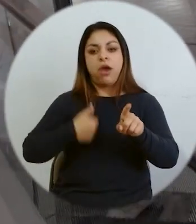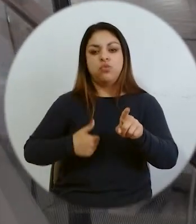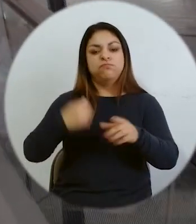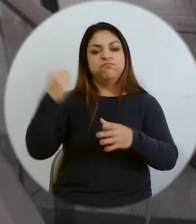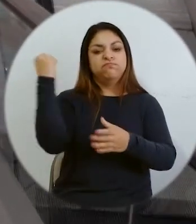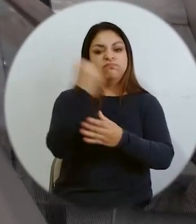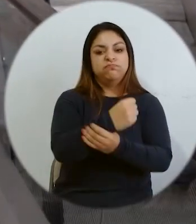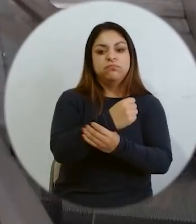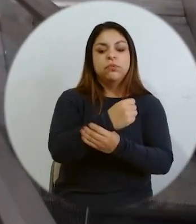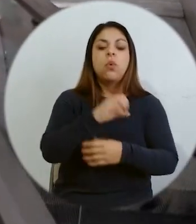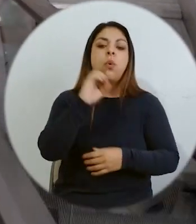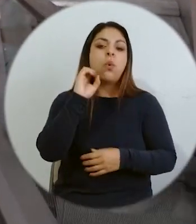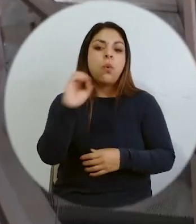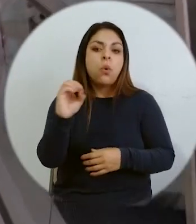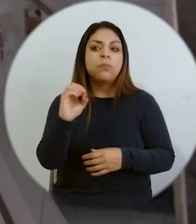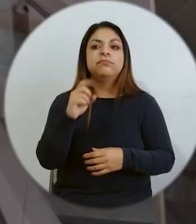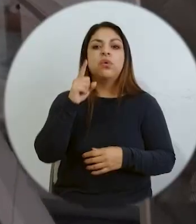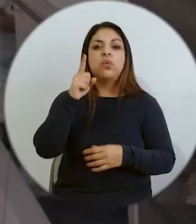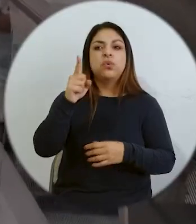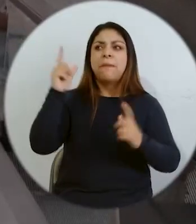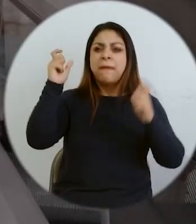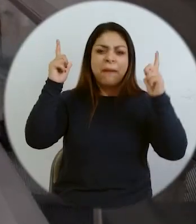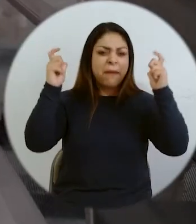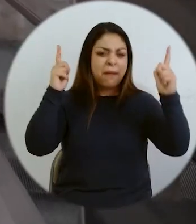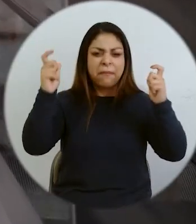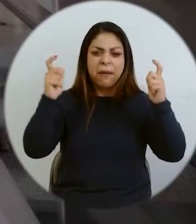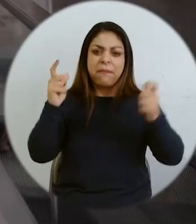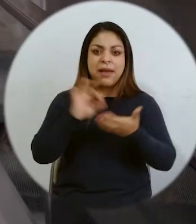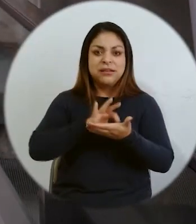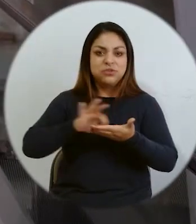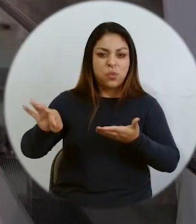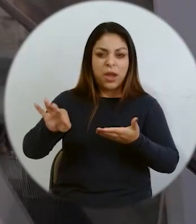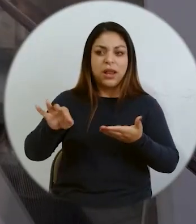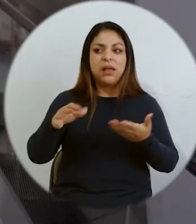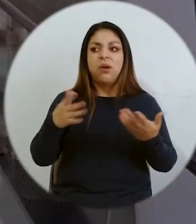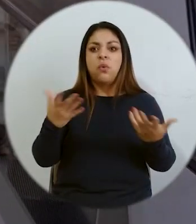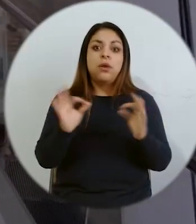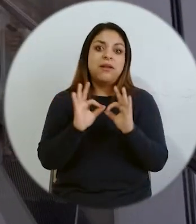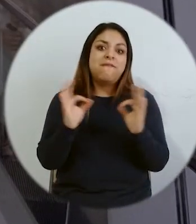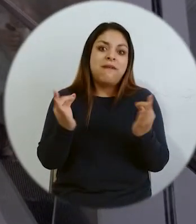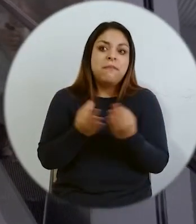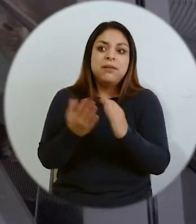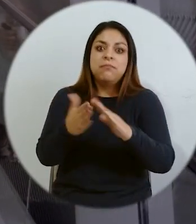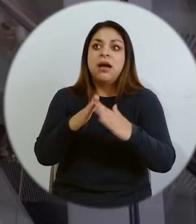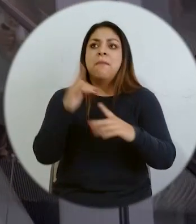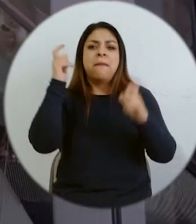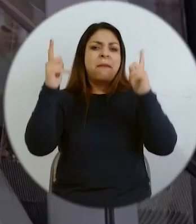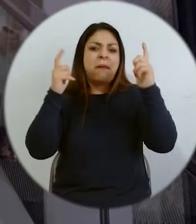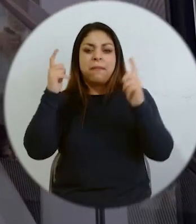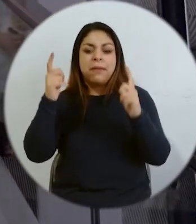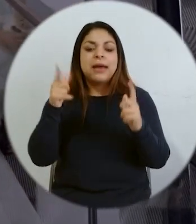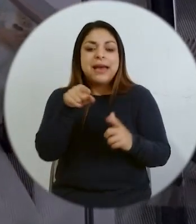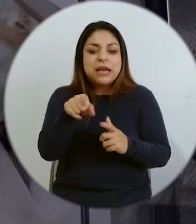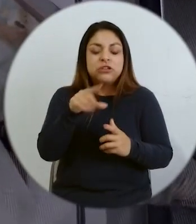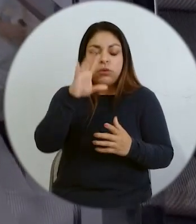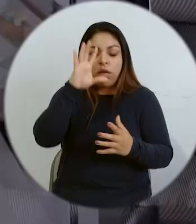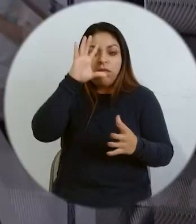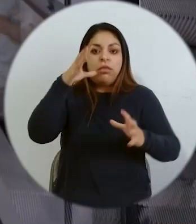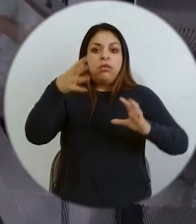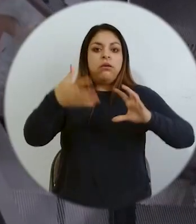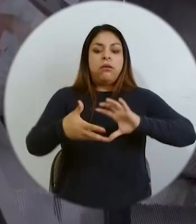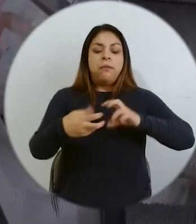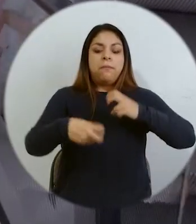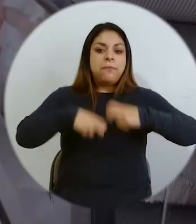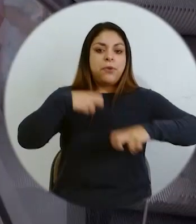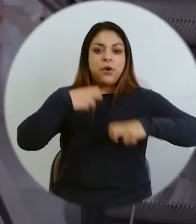de las escuelas, etcétera, o en la familia, en el barrio, etcétera. Todo esto se convierte en el tiempo en problemas de socialización, de problemas de